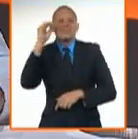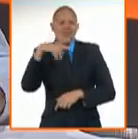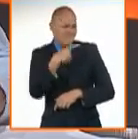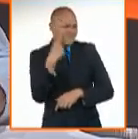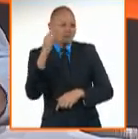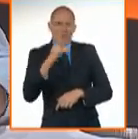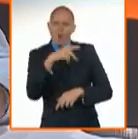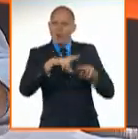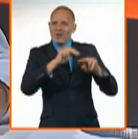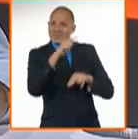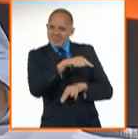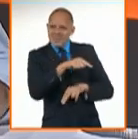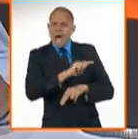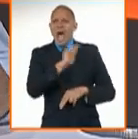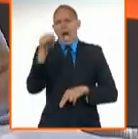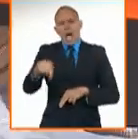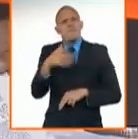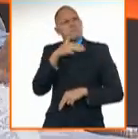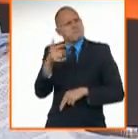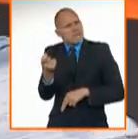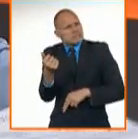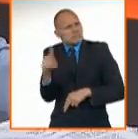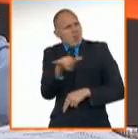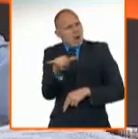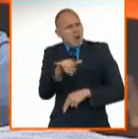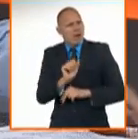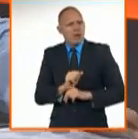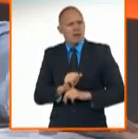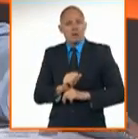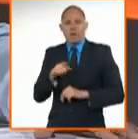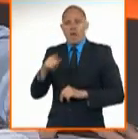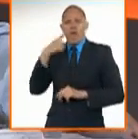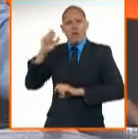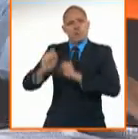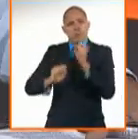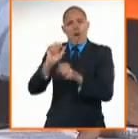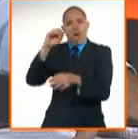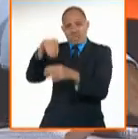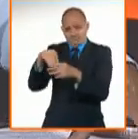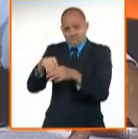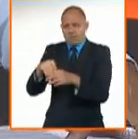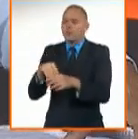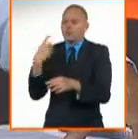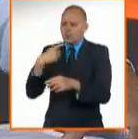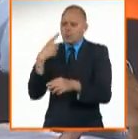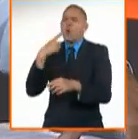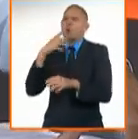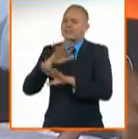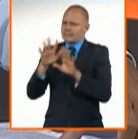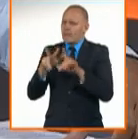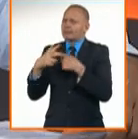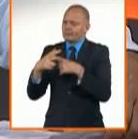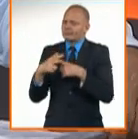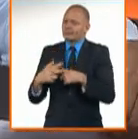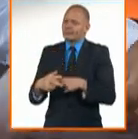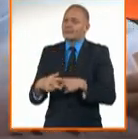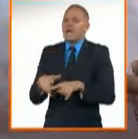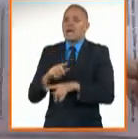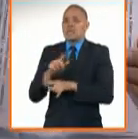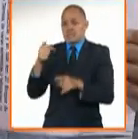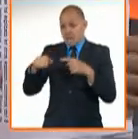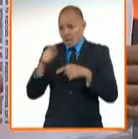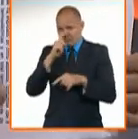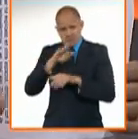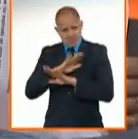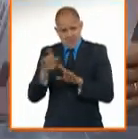baja presión de la turbina pero ya ese es un bloque que está prácticamente en pruebas de rodaje y